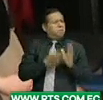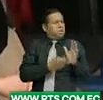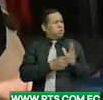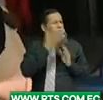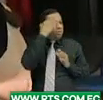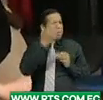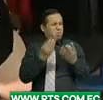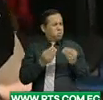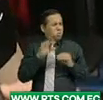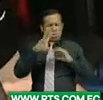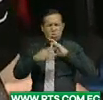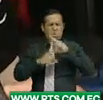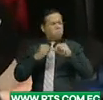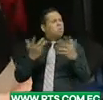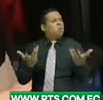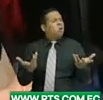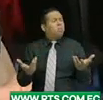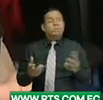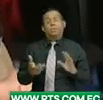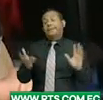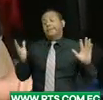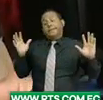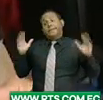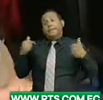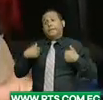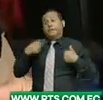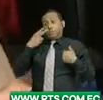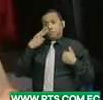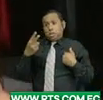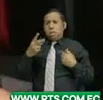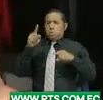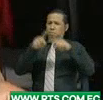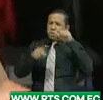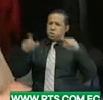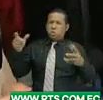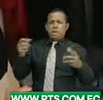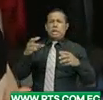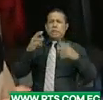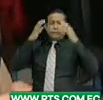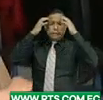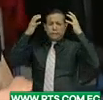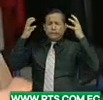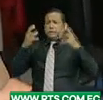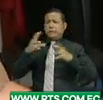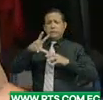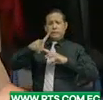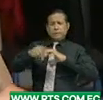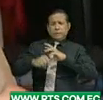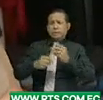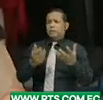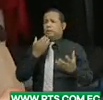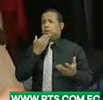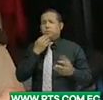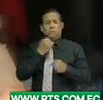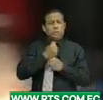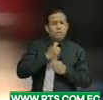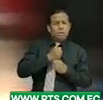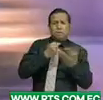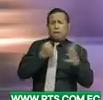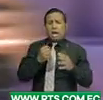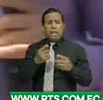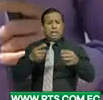muchos son los factores que generan esto. O sea, nosotros vemos el desempleo, la situación de la misma. Hemos salido de una pandemia donde la situación económica no es la